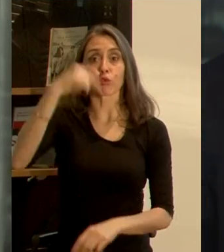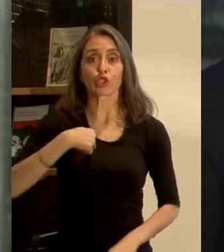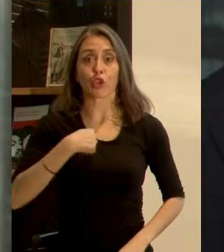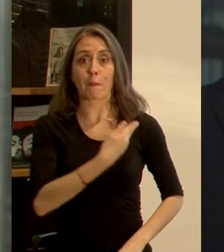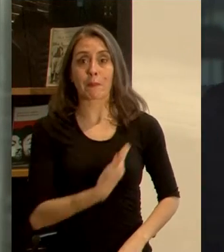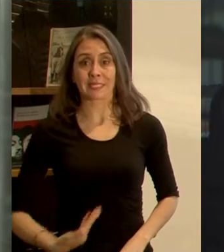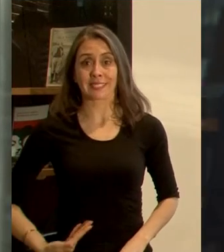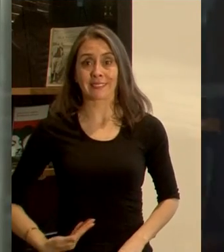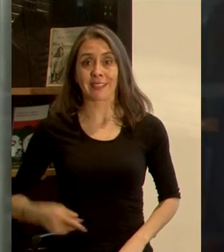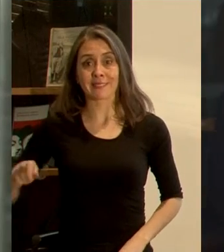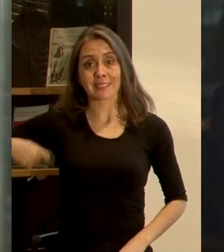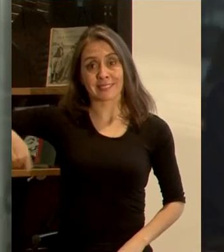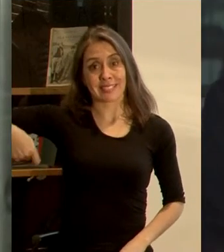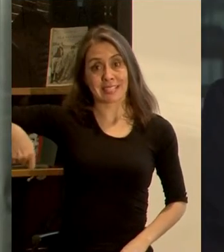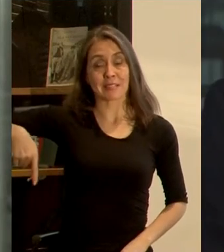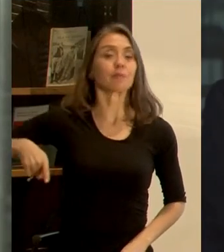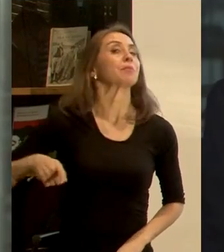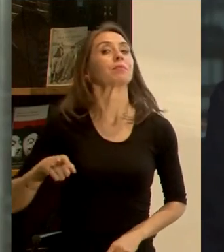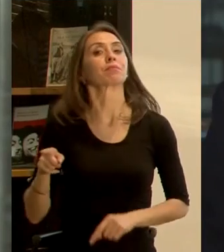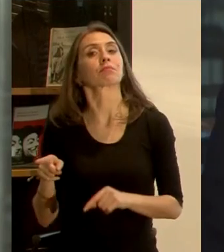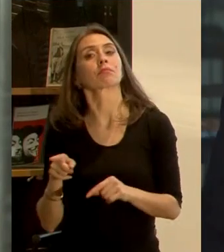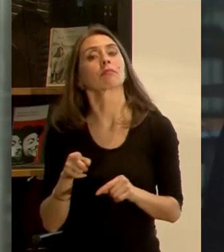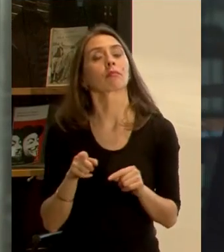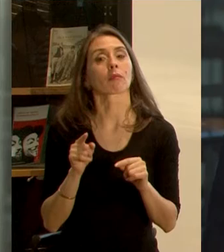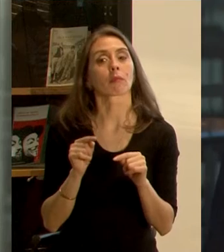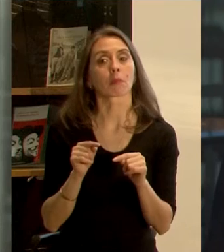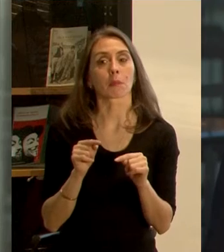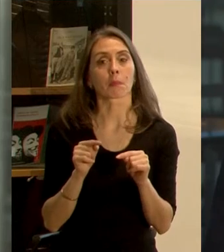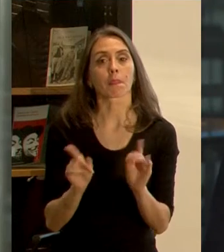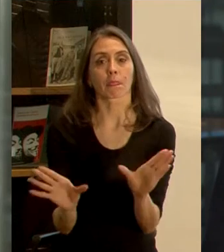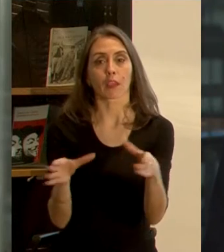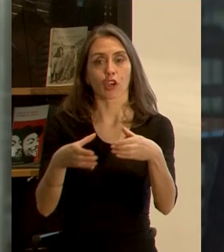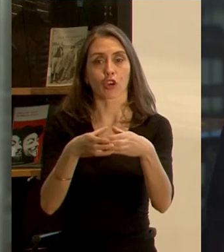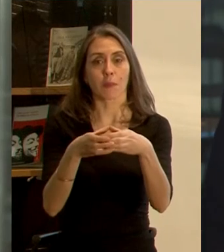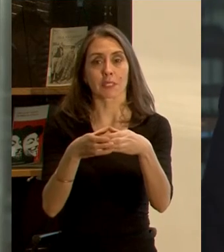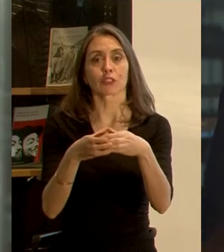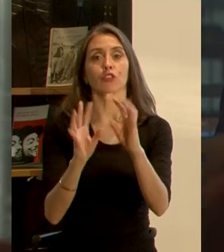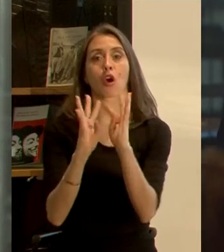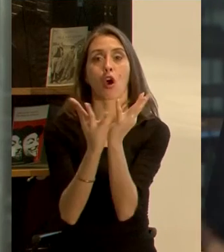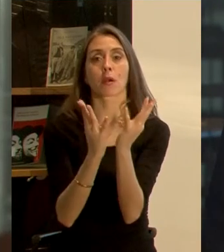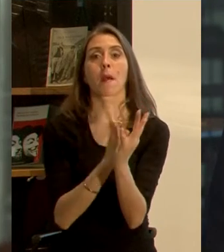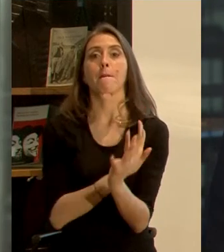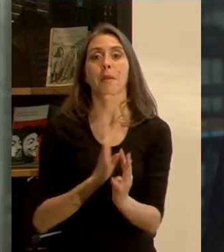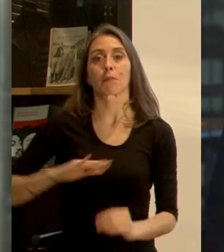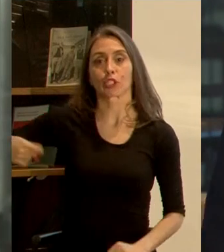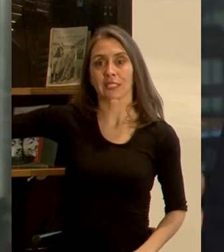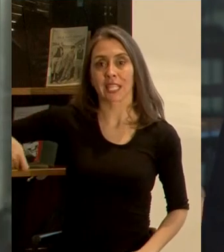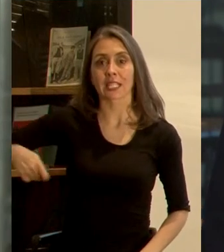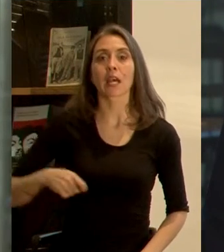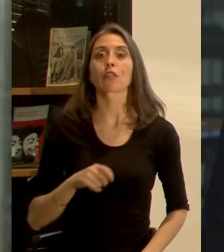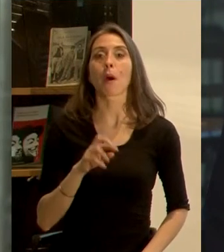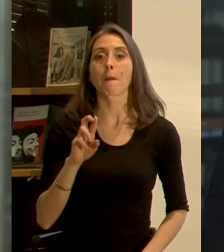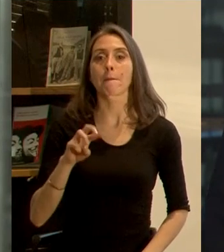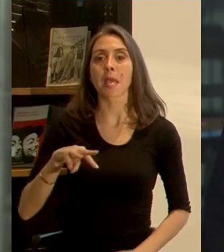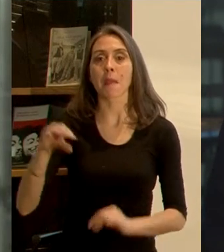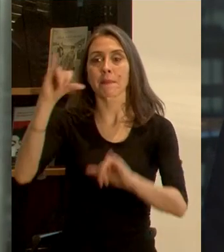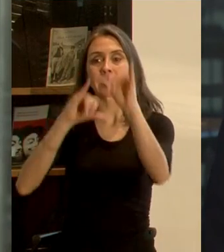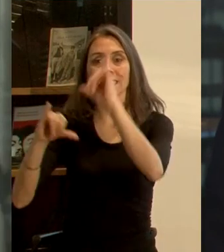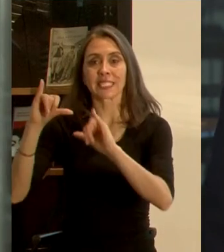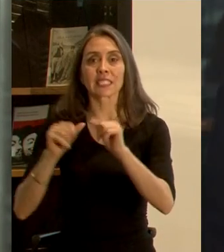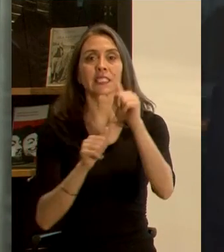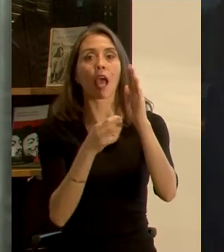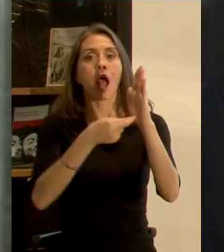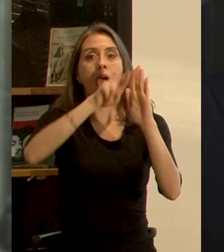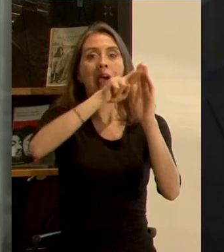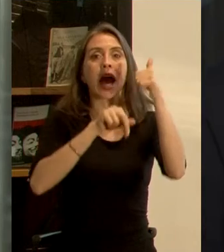presidir, es que son miembros plenos de la Comisión los senadores, los miembros de la Academia de Ciencias y los rectores de